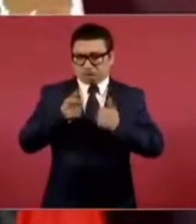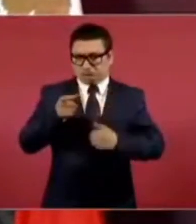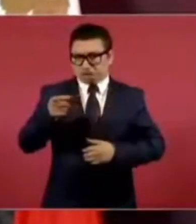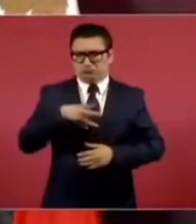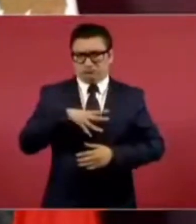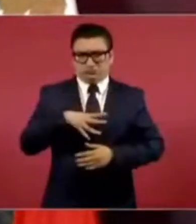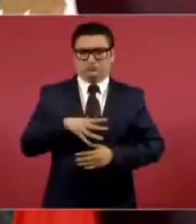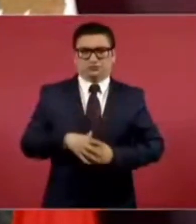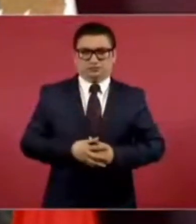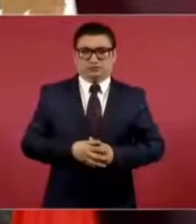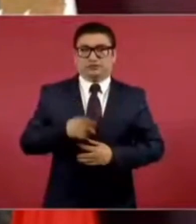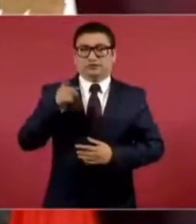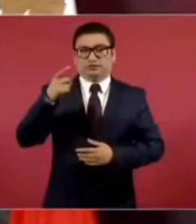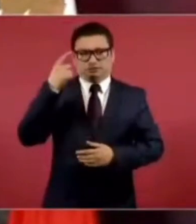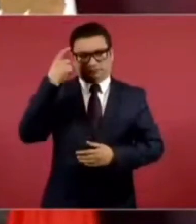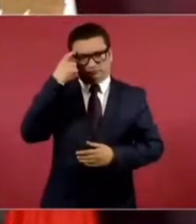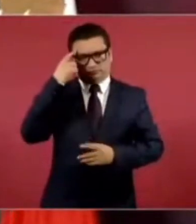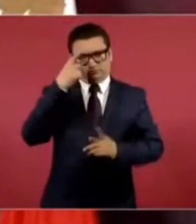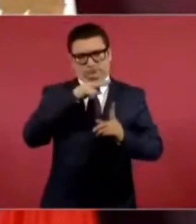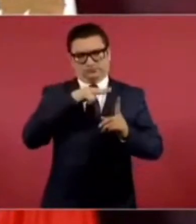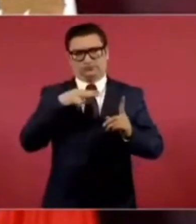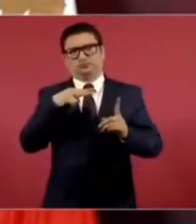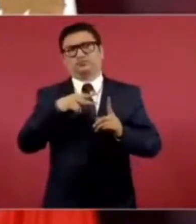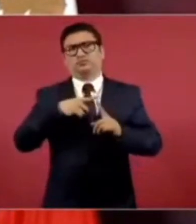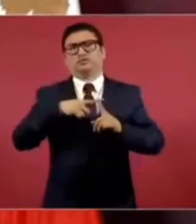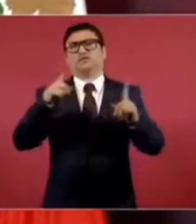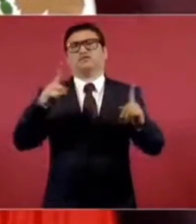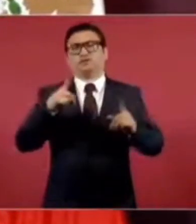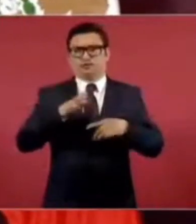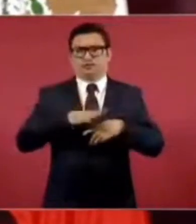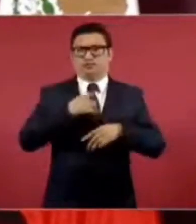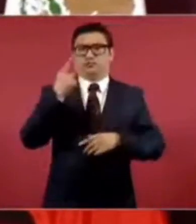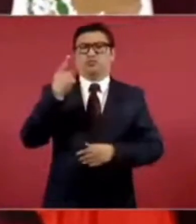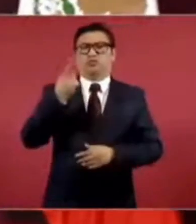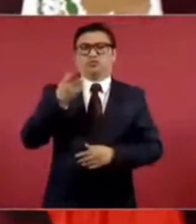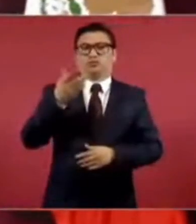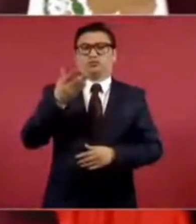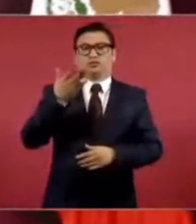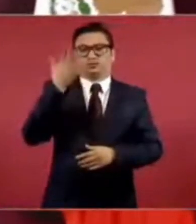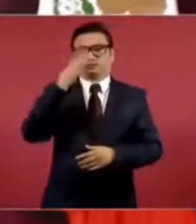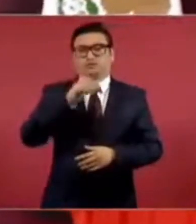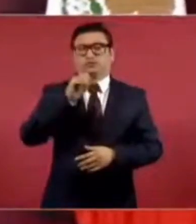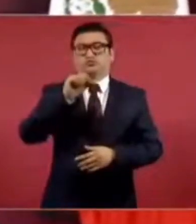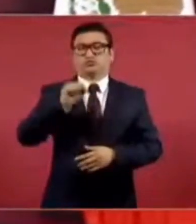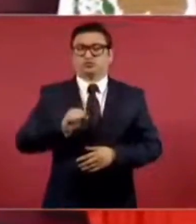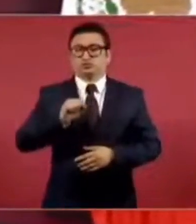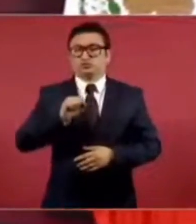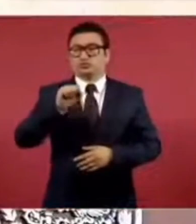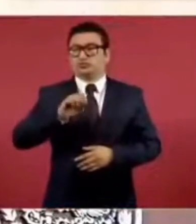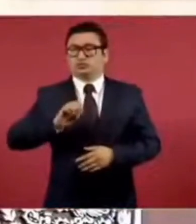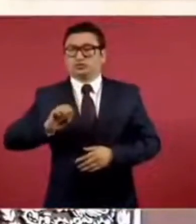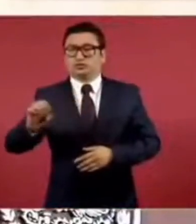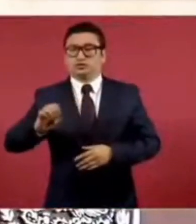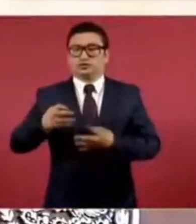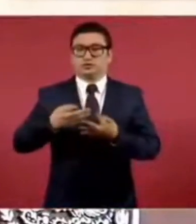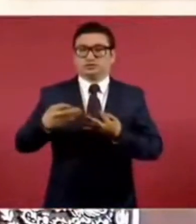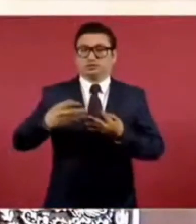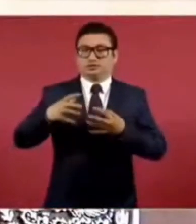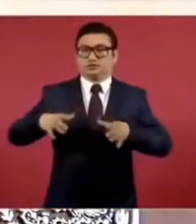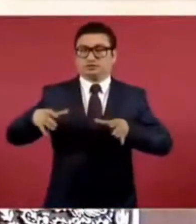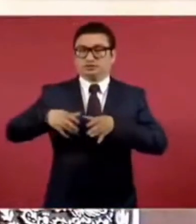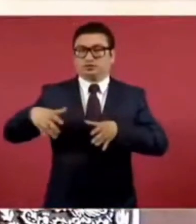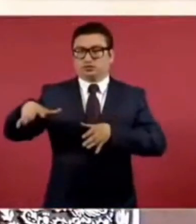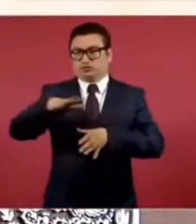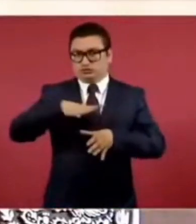y con una visión distinta a la que se tiene en el sur-sureste sobre la tierra comunal,